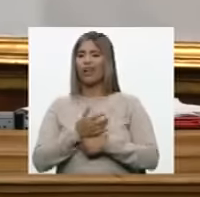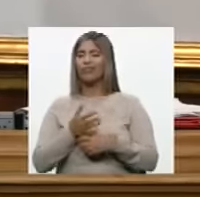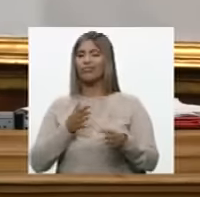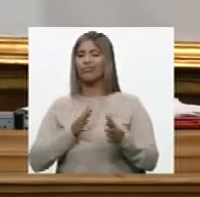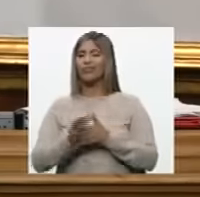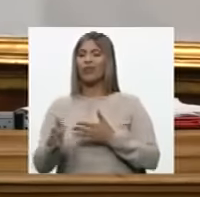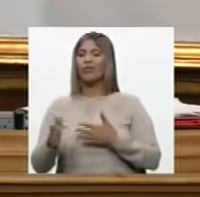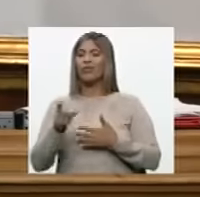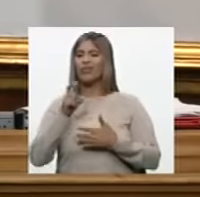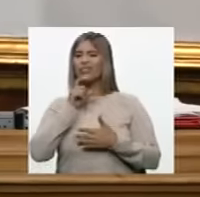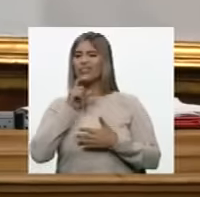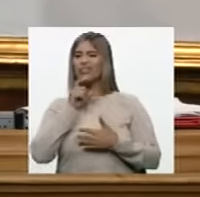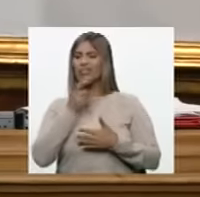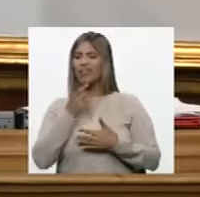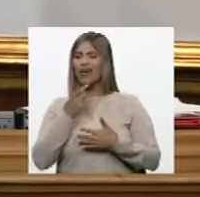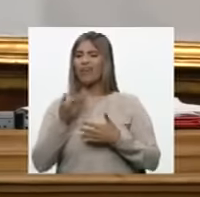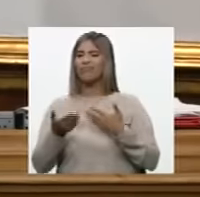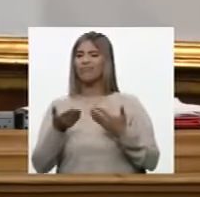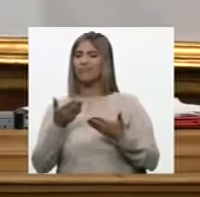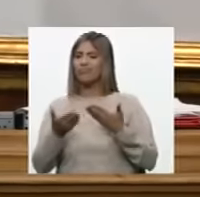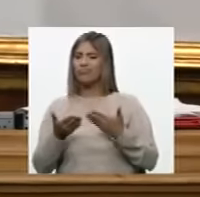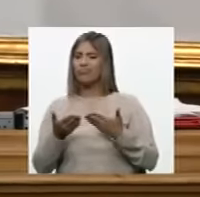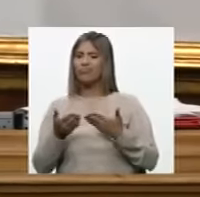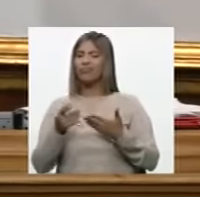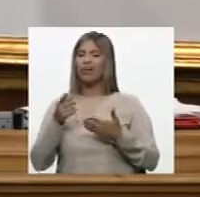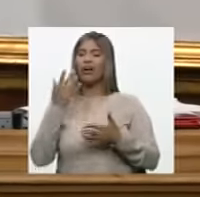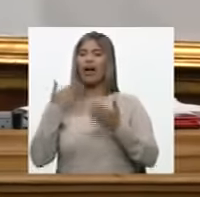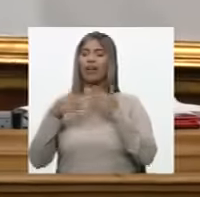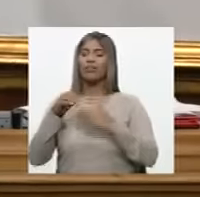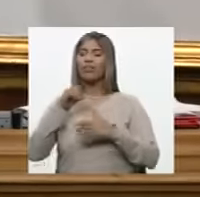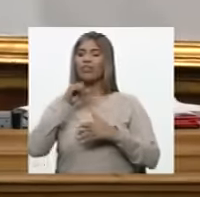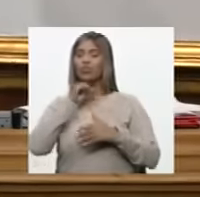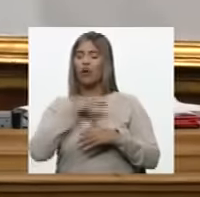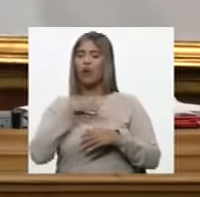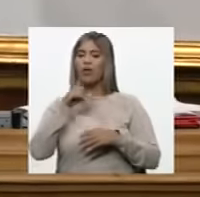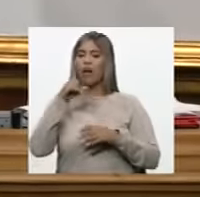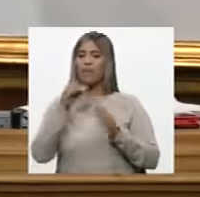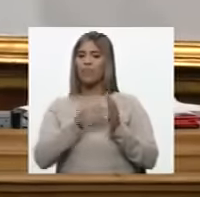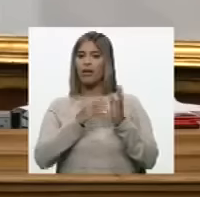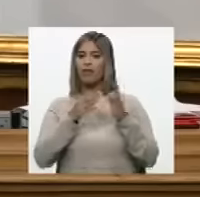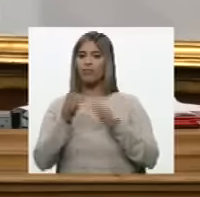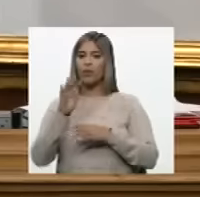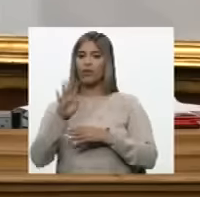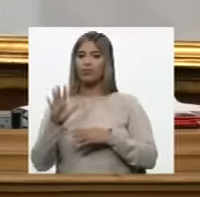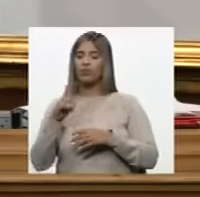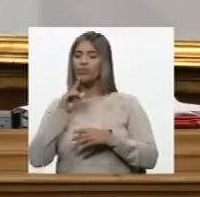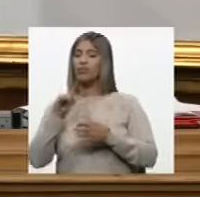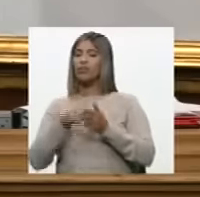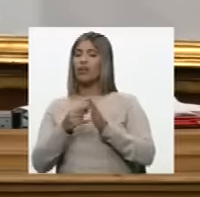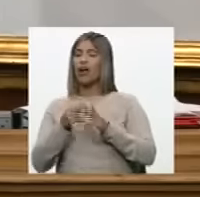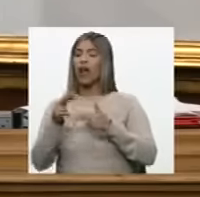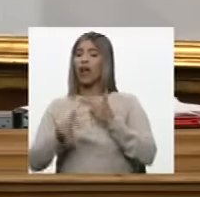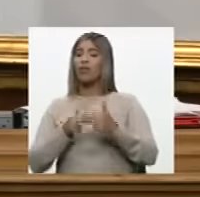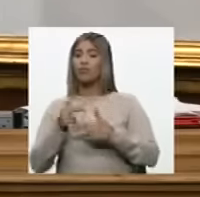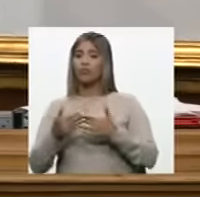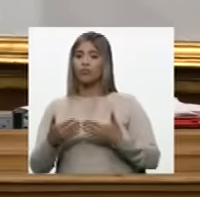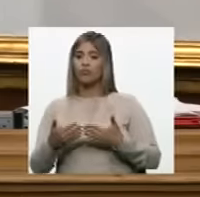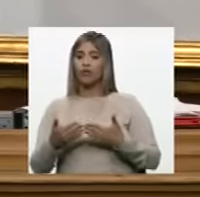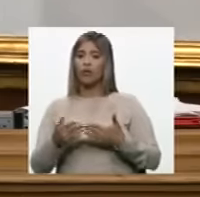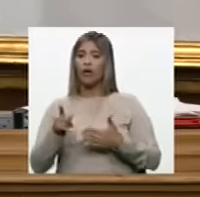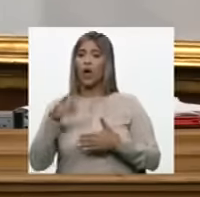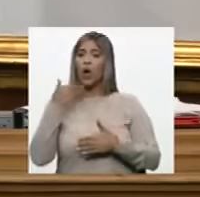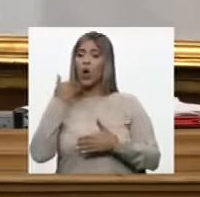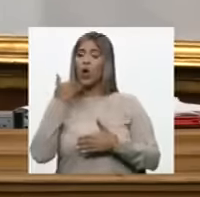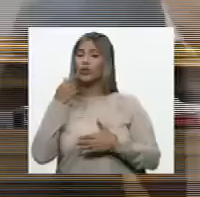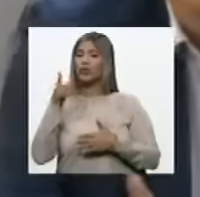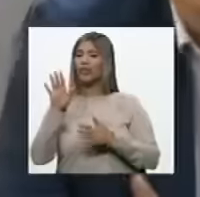acerca de lo que ocurrió en octubre del 45. Y usted, diputado Lima, se refiere a nuestra revolución con la grosería